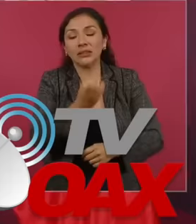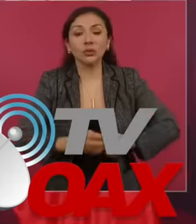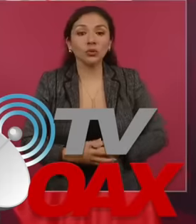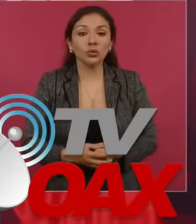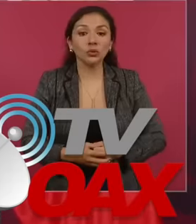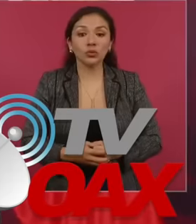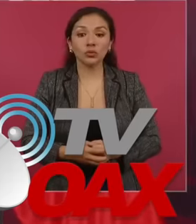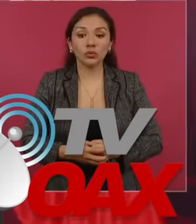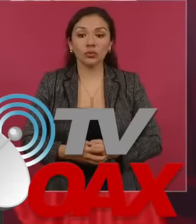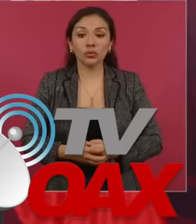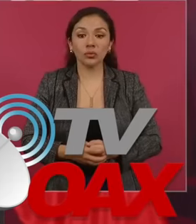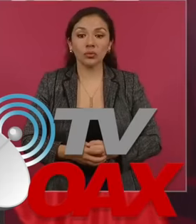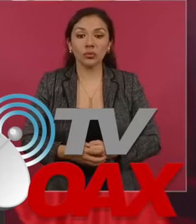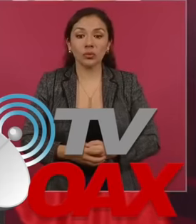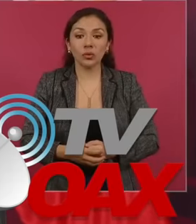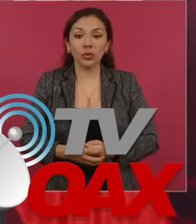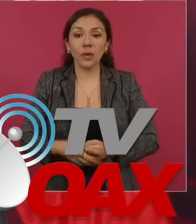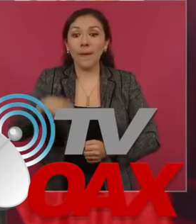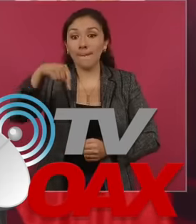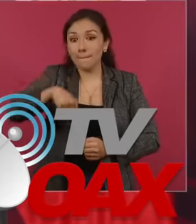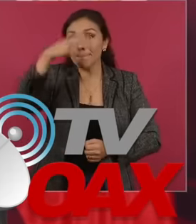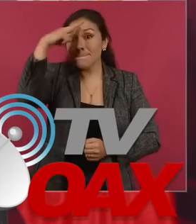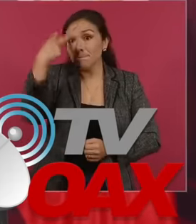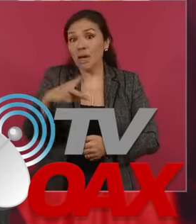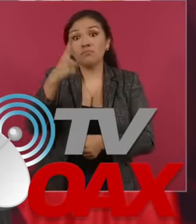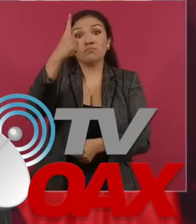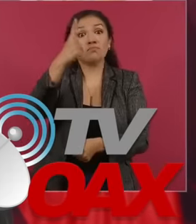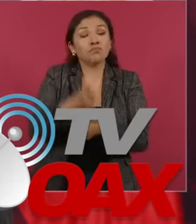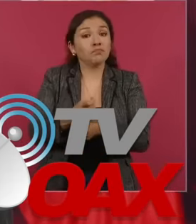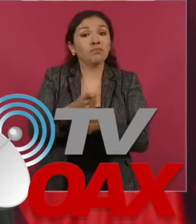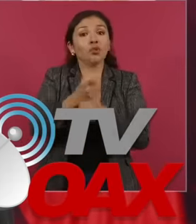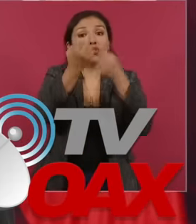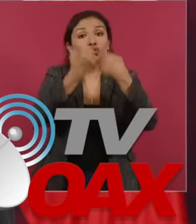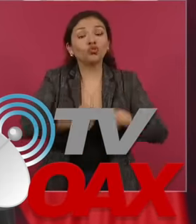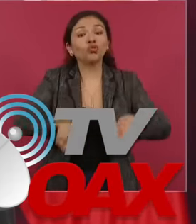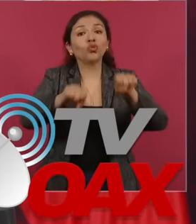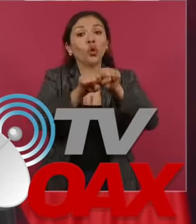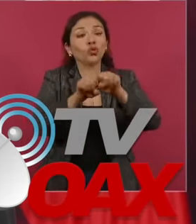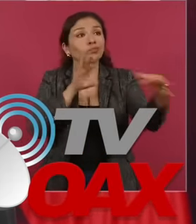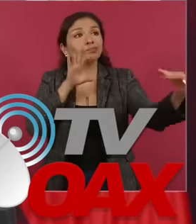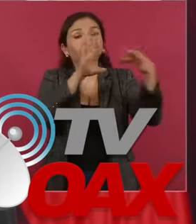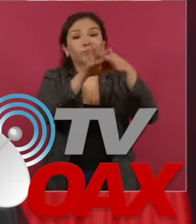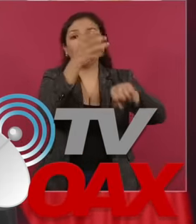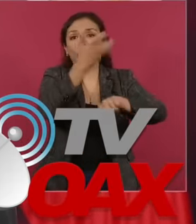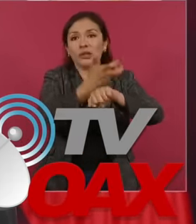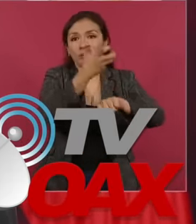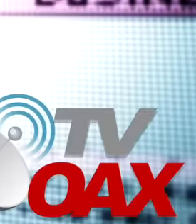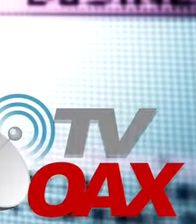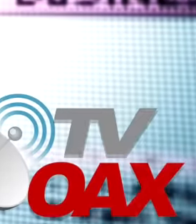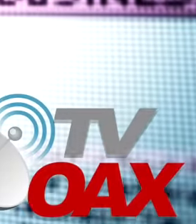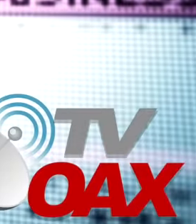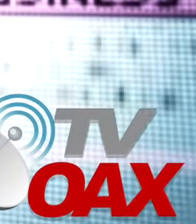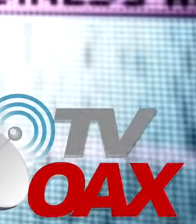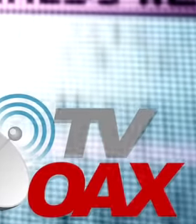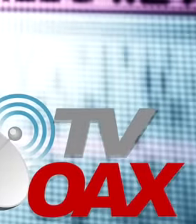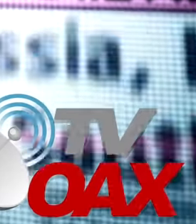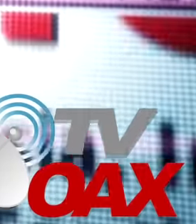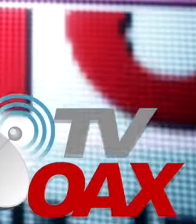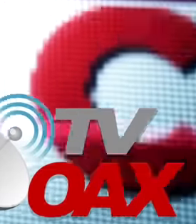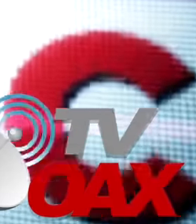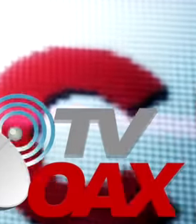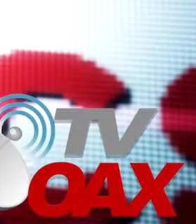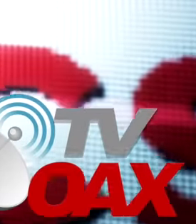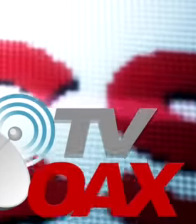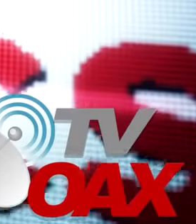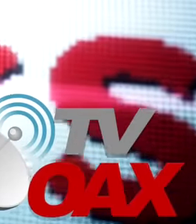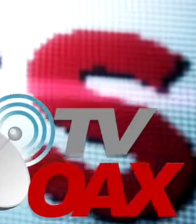la conferencia de prensa. Las declaraciones del presidente de México se producen después de que el nuevo Banco de Desarrollo